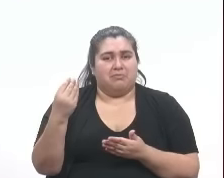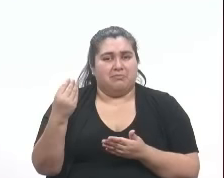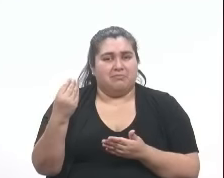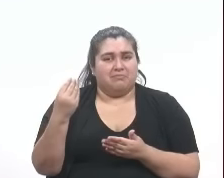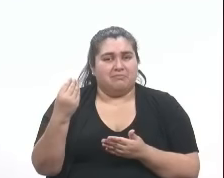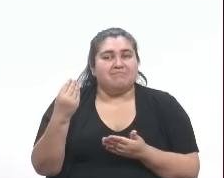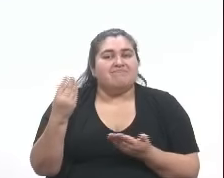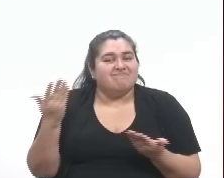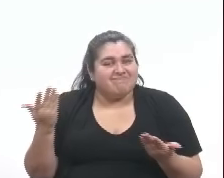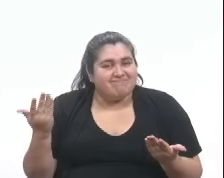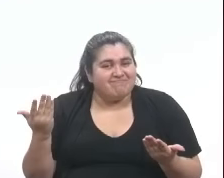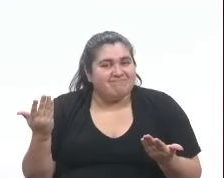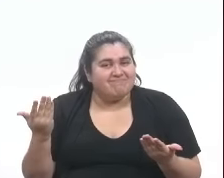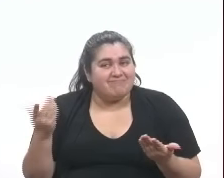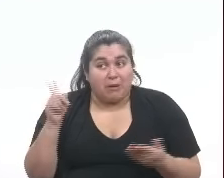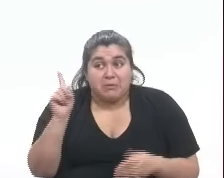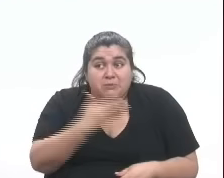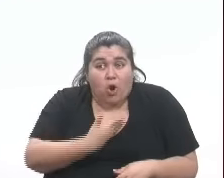Y encima,